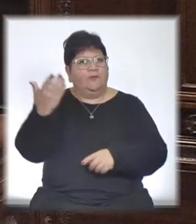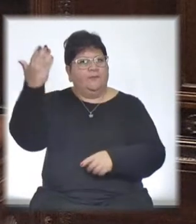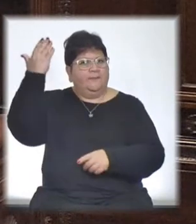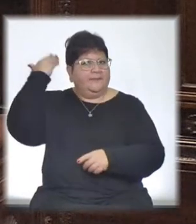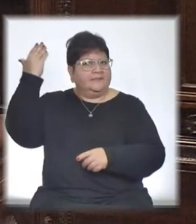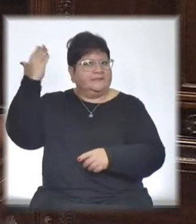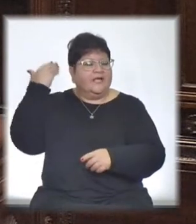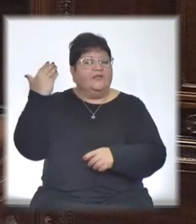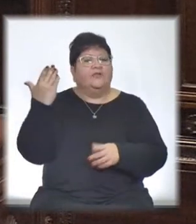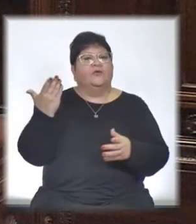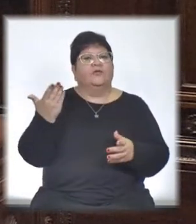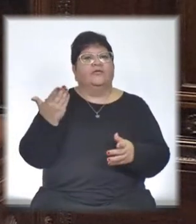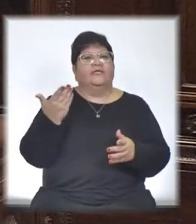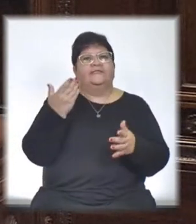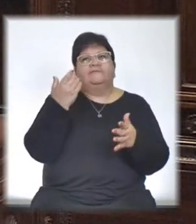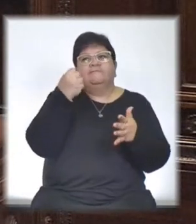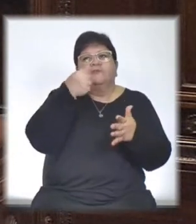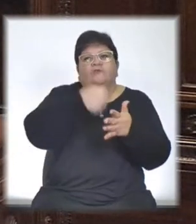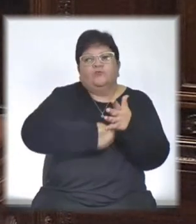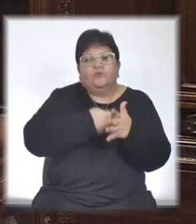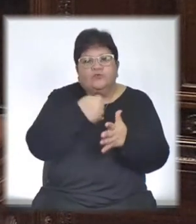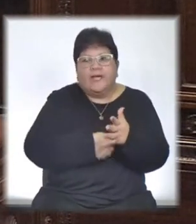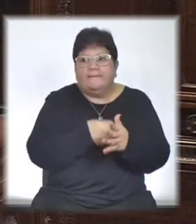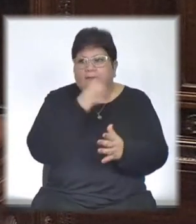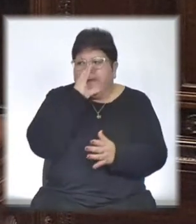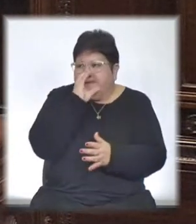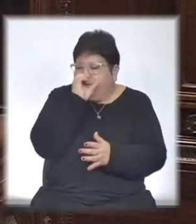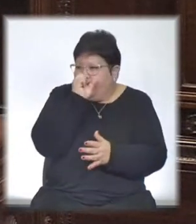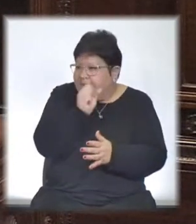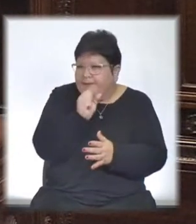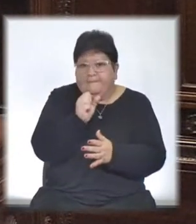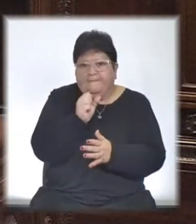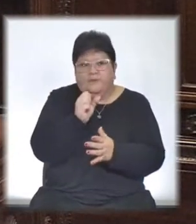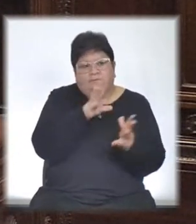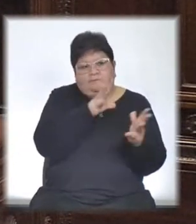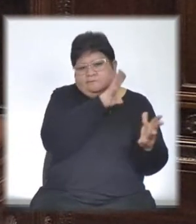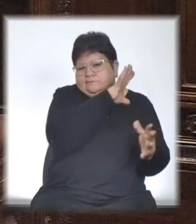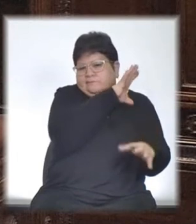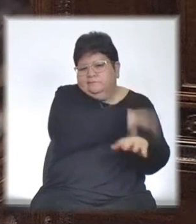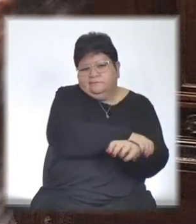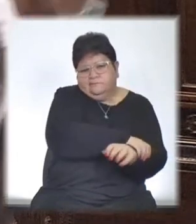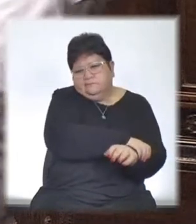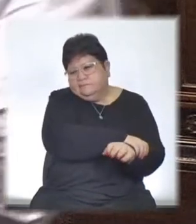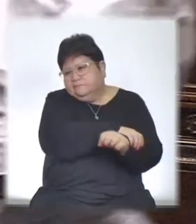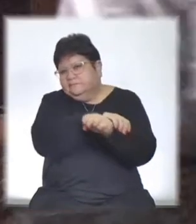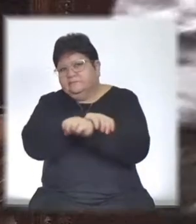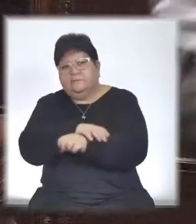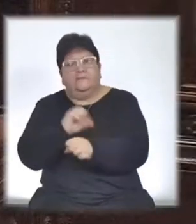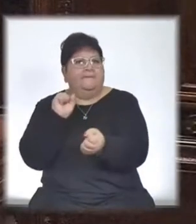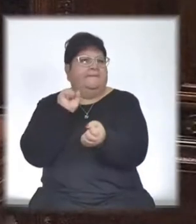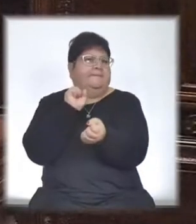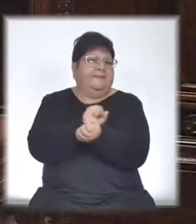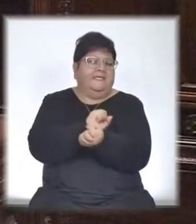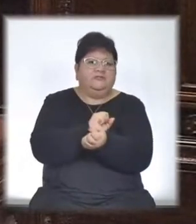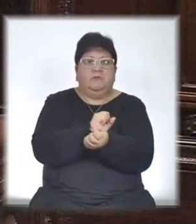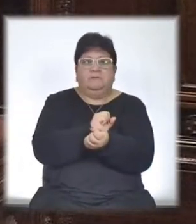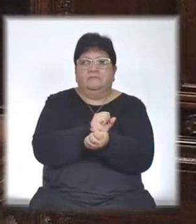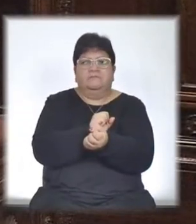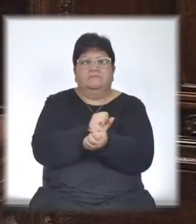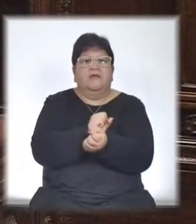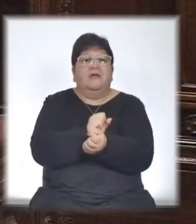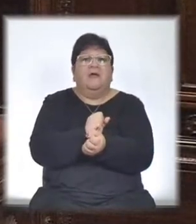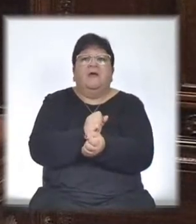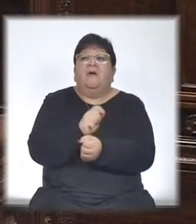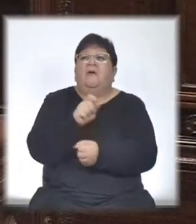por resistir, fuimos presas y presos políticos, privados de la libertad, juzgados y condenados por tribunales militares,